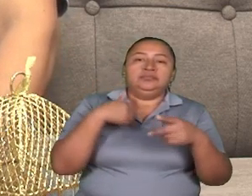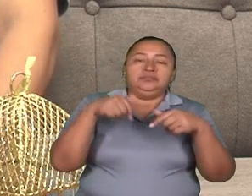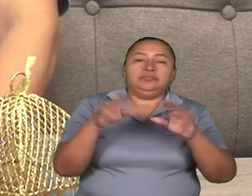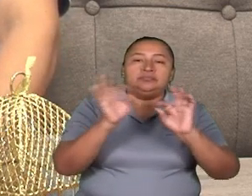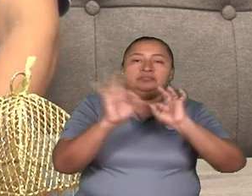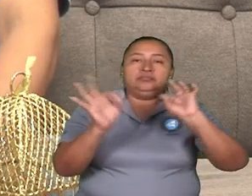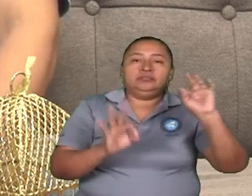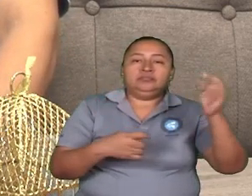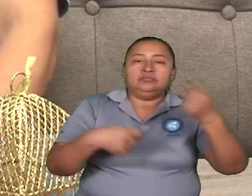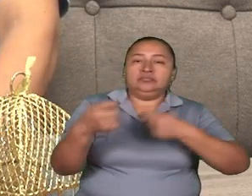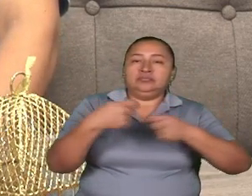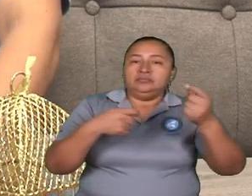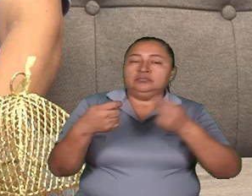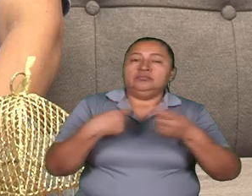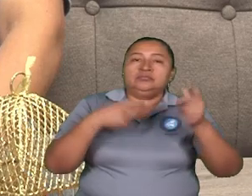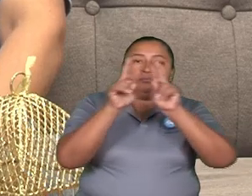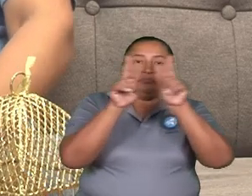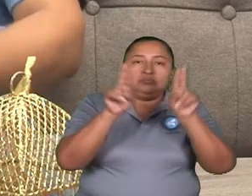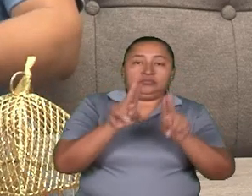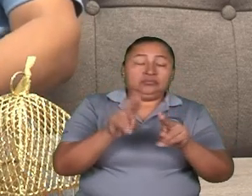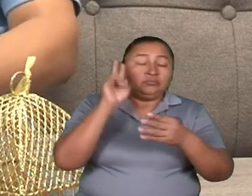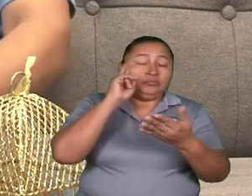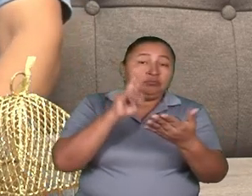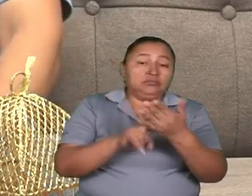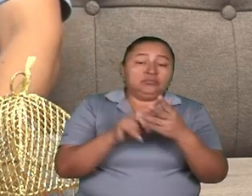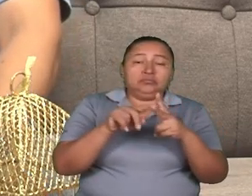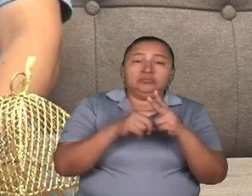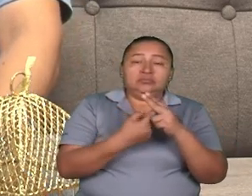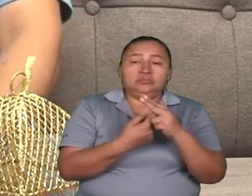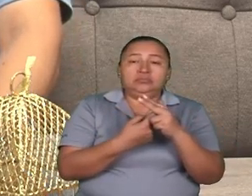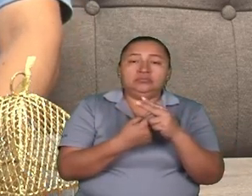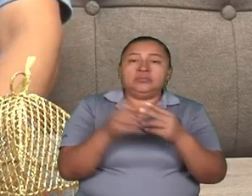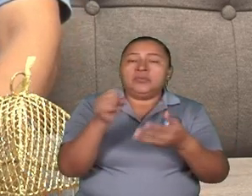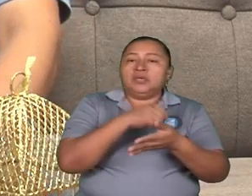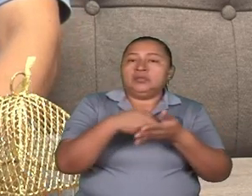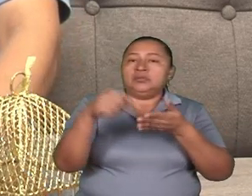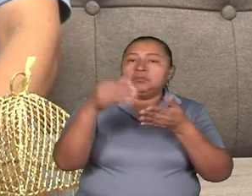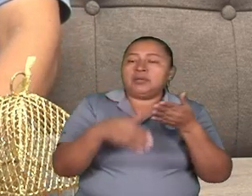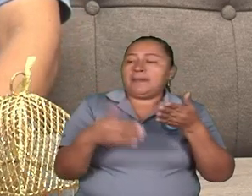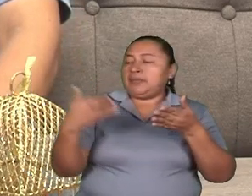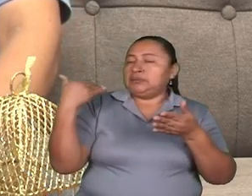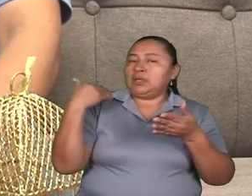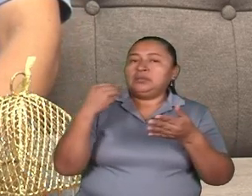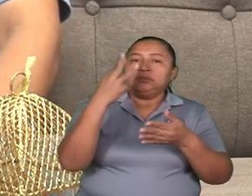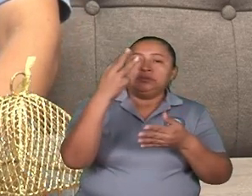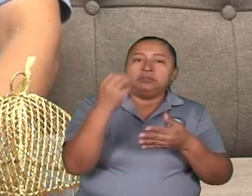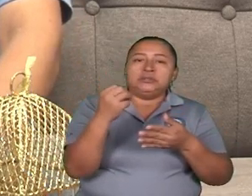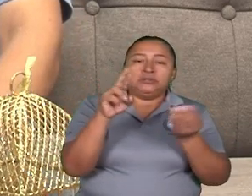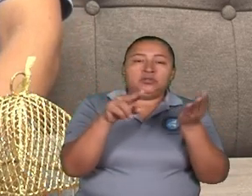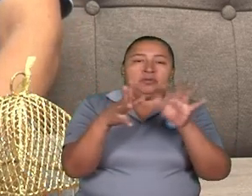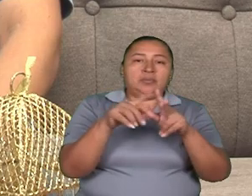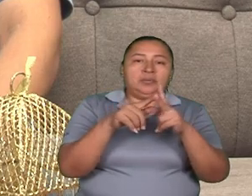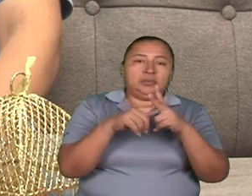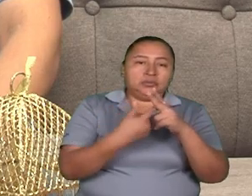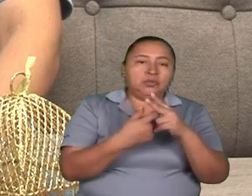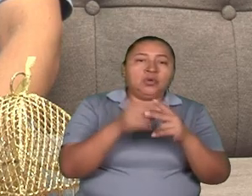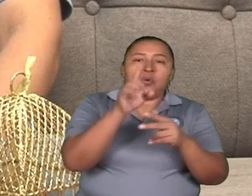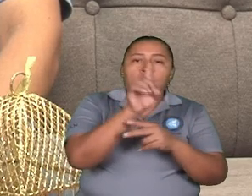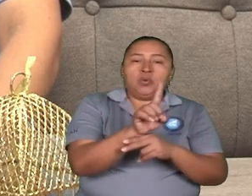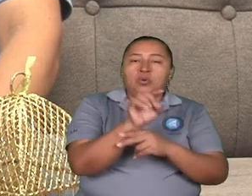Feria del Comercio Navideño. Recordemos que esto inició el fin de semana anterior, el 30 de noviembre, 1 y 2